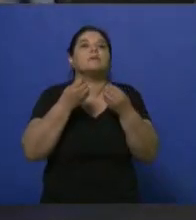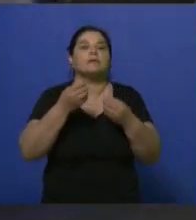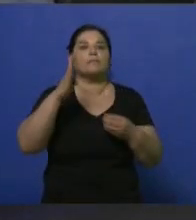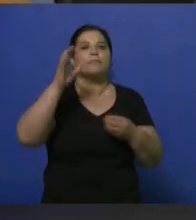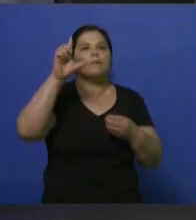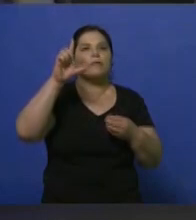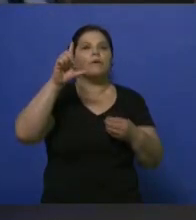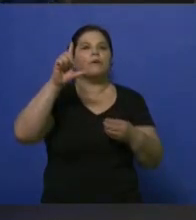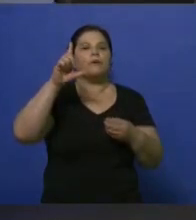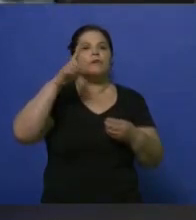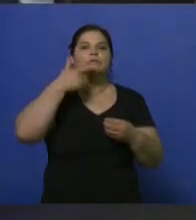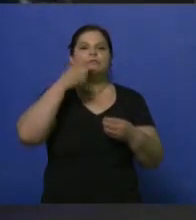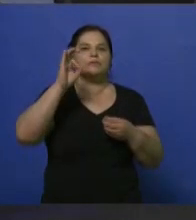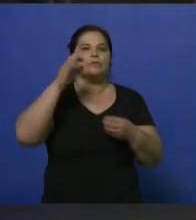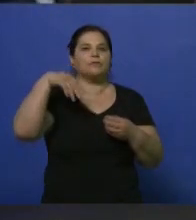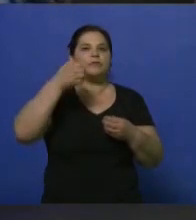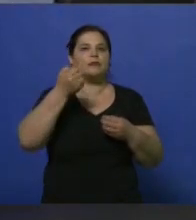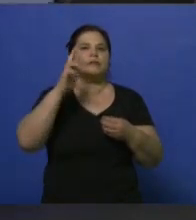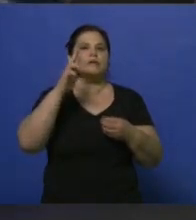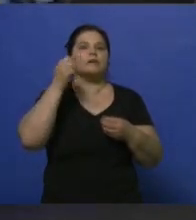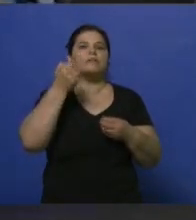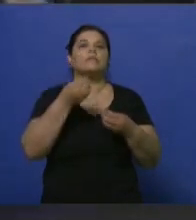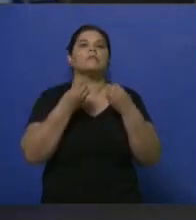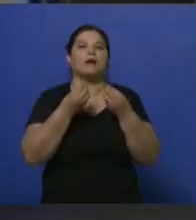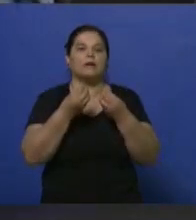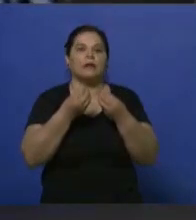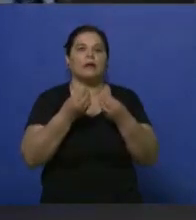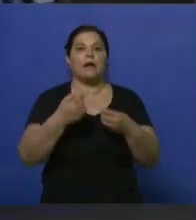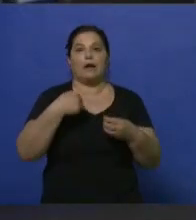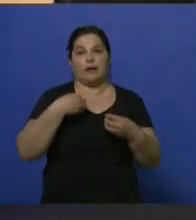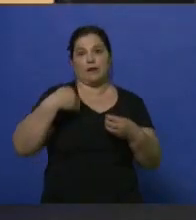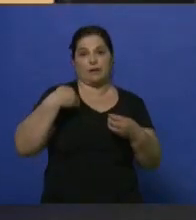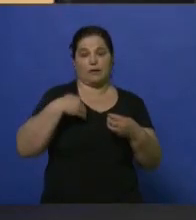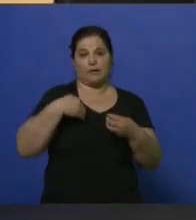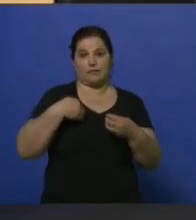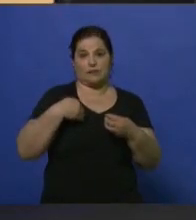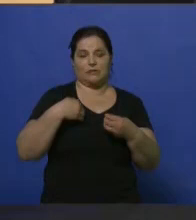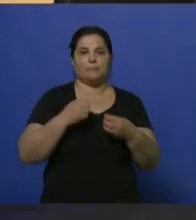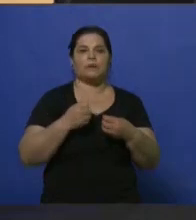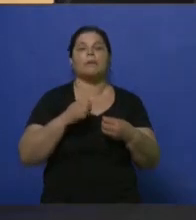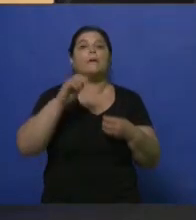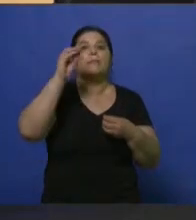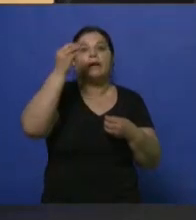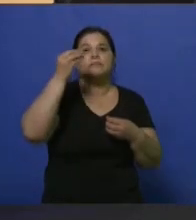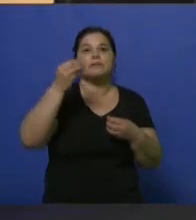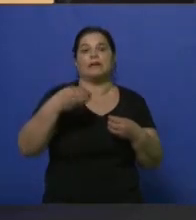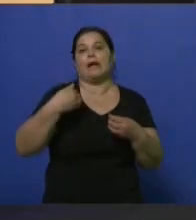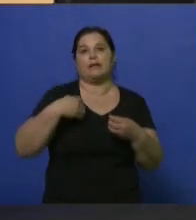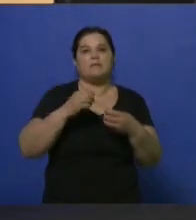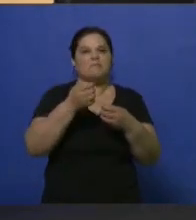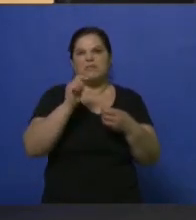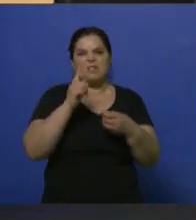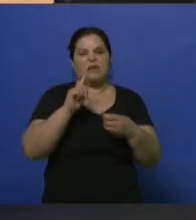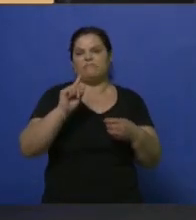primer elemento tiene que ver con la estructura propia del Mercosur, donde Argentina va a dejar de ser una prioridad para Brasil, que quiere avanzar en acuerdos de libre comercio con